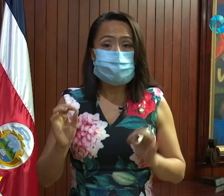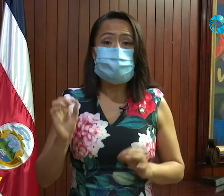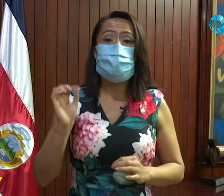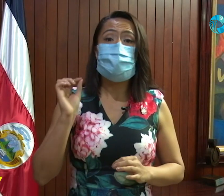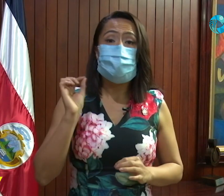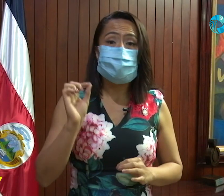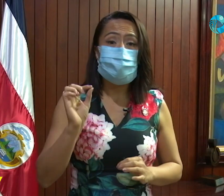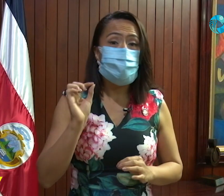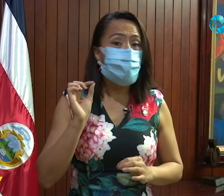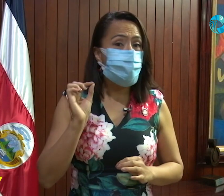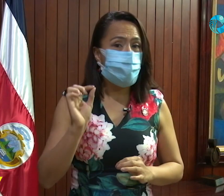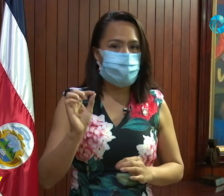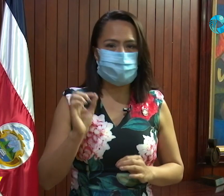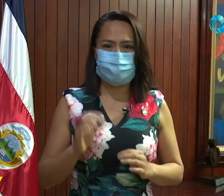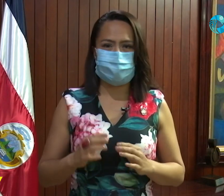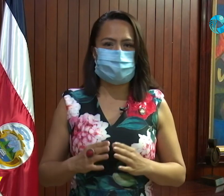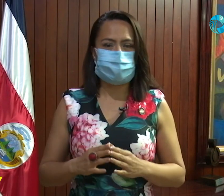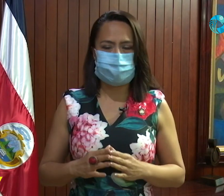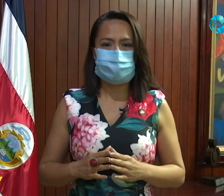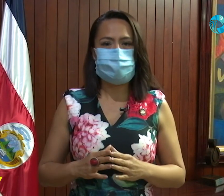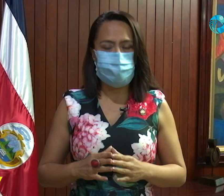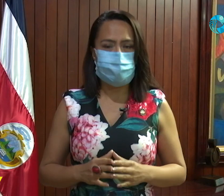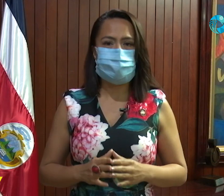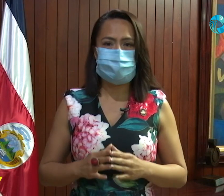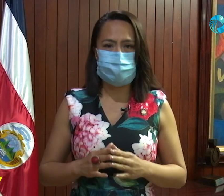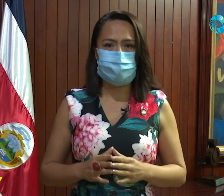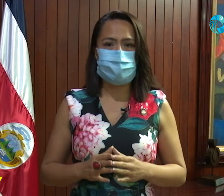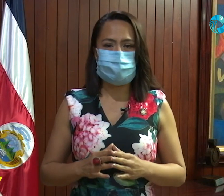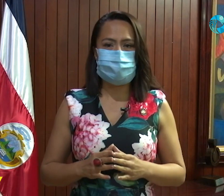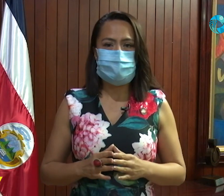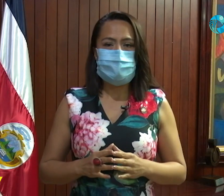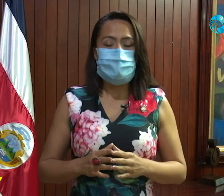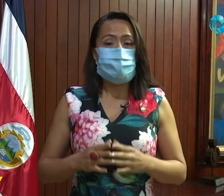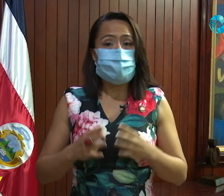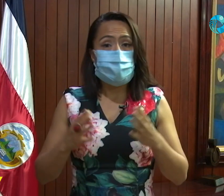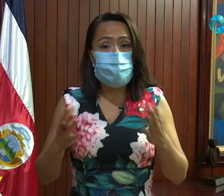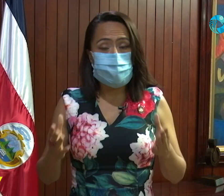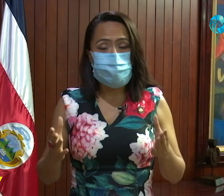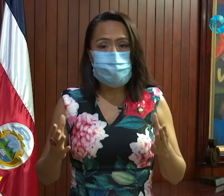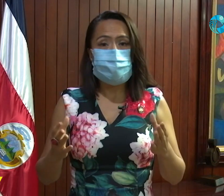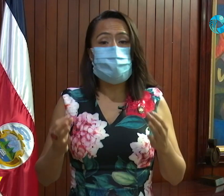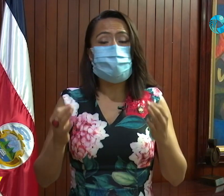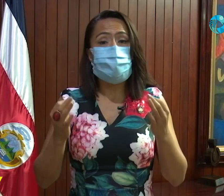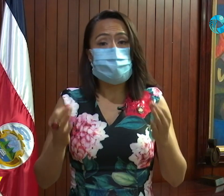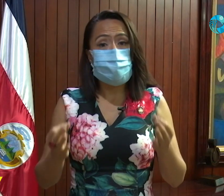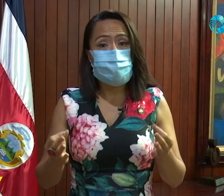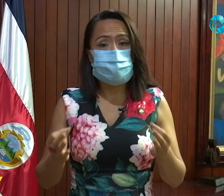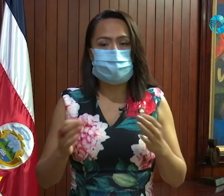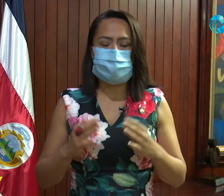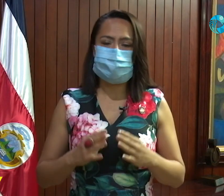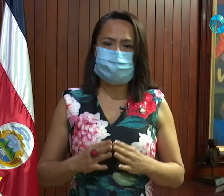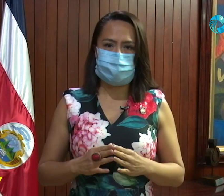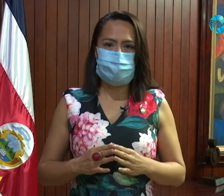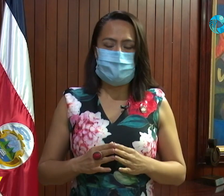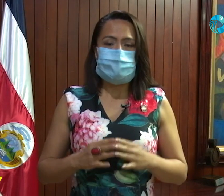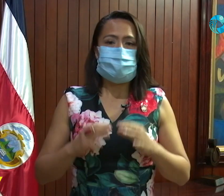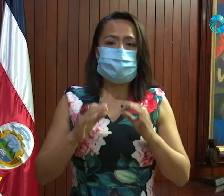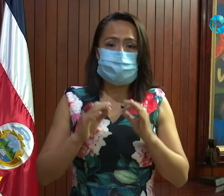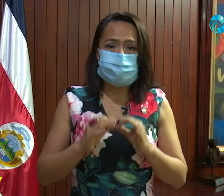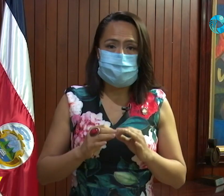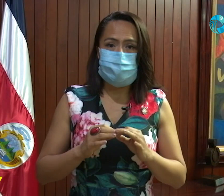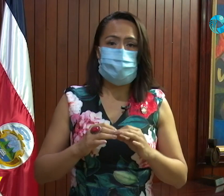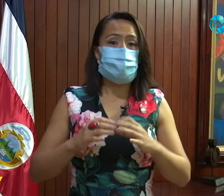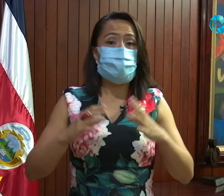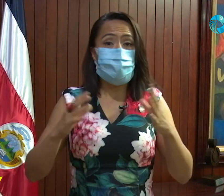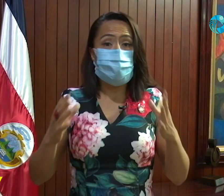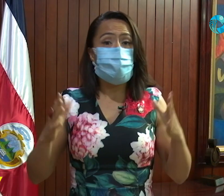día desconvocar todos los proyectos de la agenda de sesiones extraordinarias, para que con esto los diputados tengan garantía de que